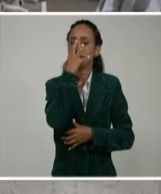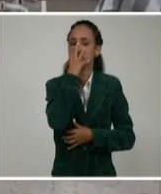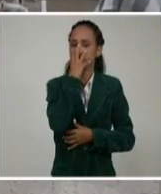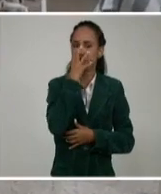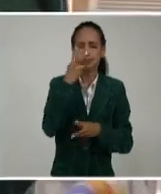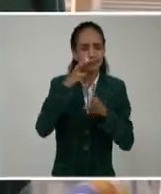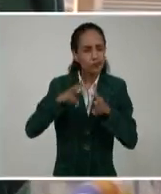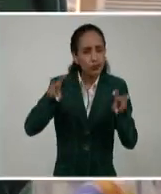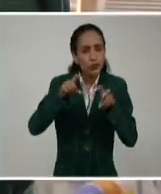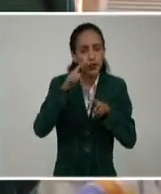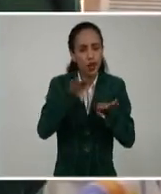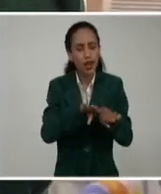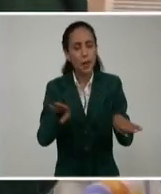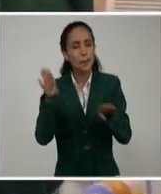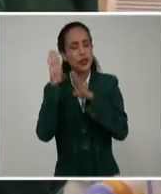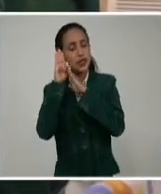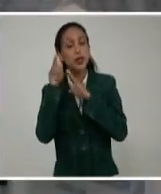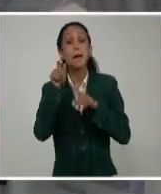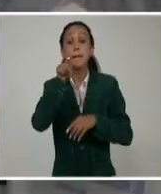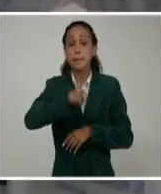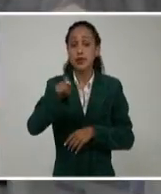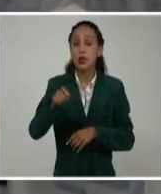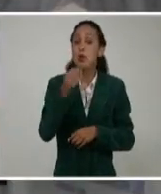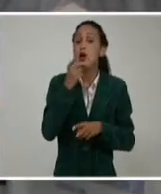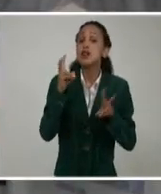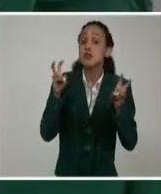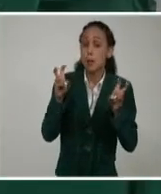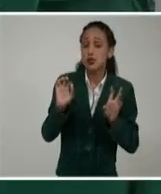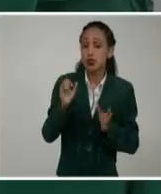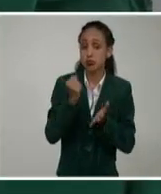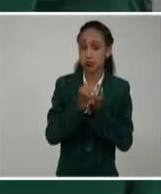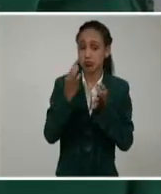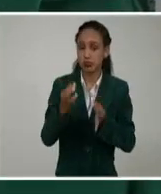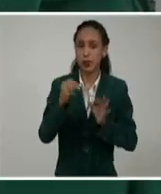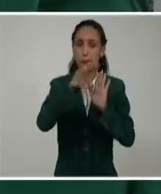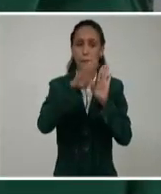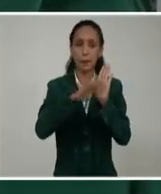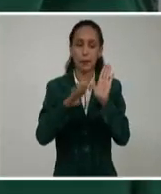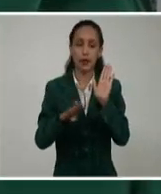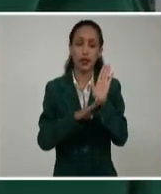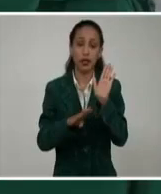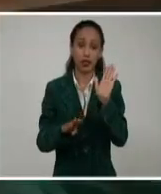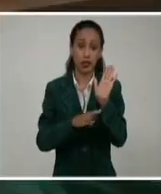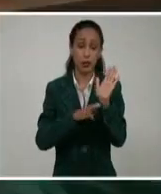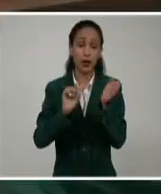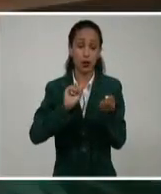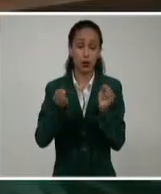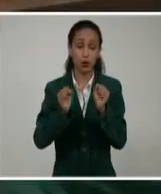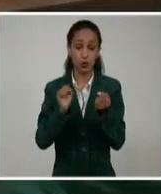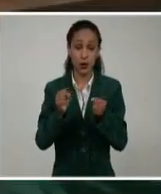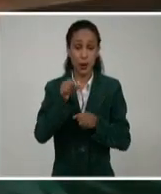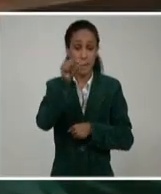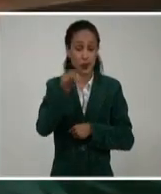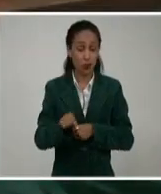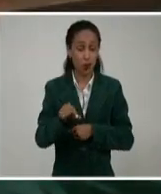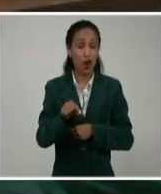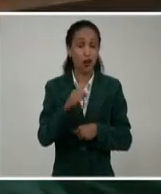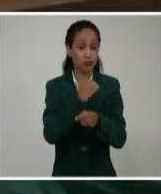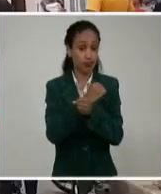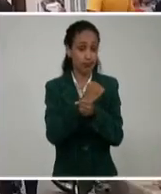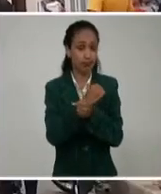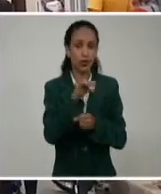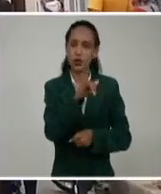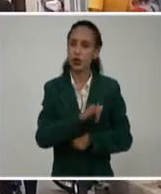camas para pacientes sospechosos de alto riesgo. Como medida para evitar complicaciones con la enfermedad, los pacientes bajo riesgo son tratados con